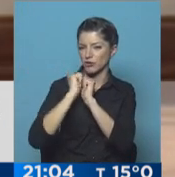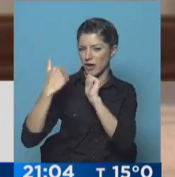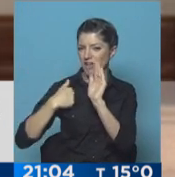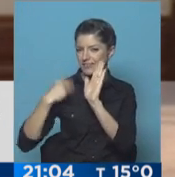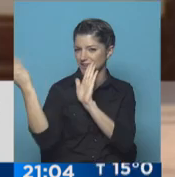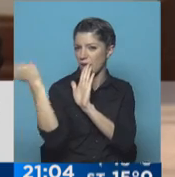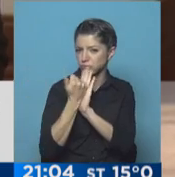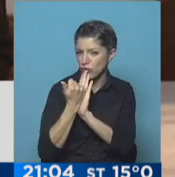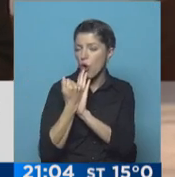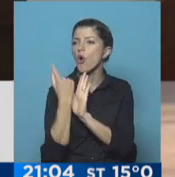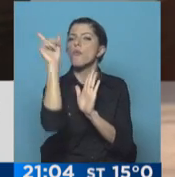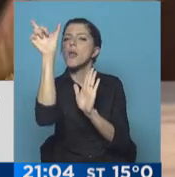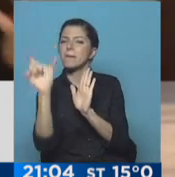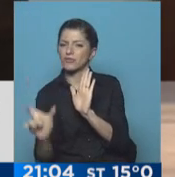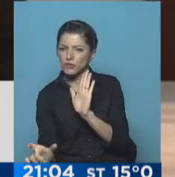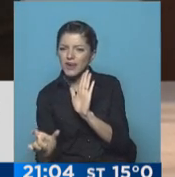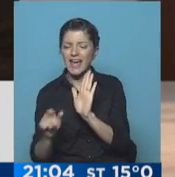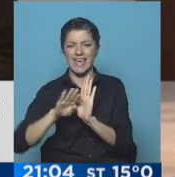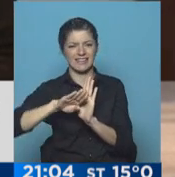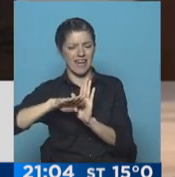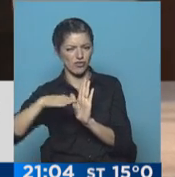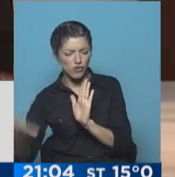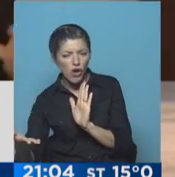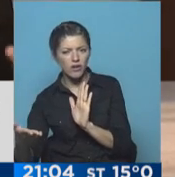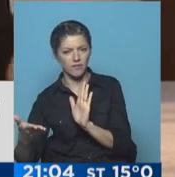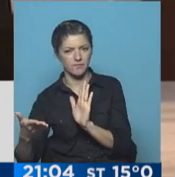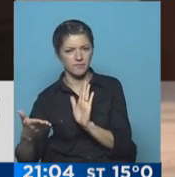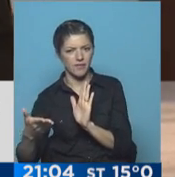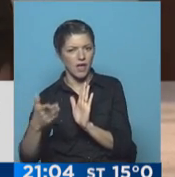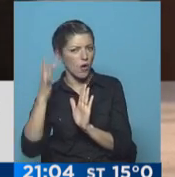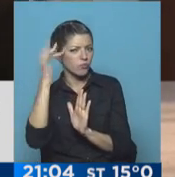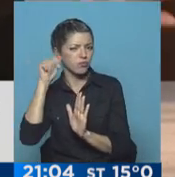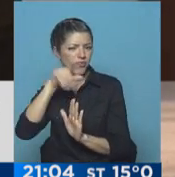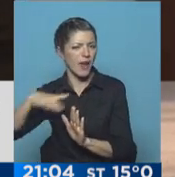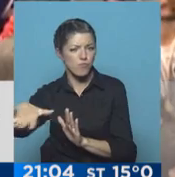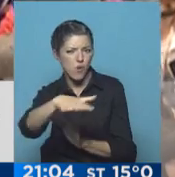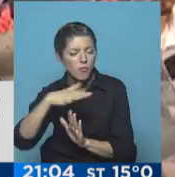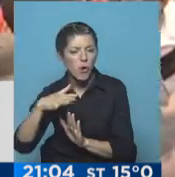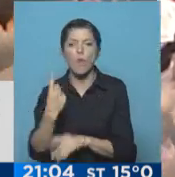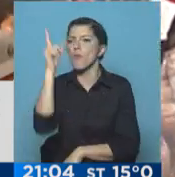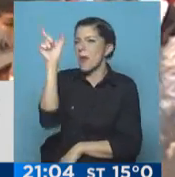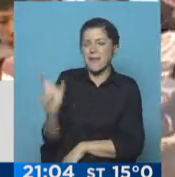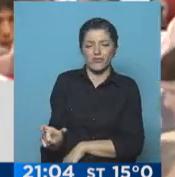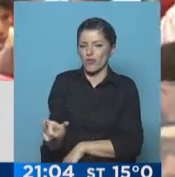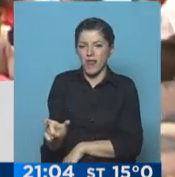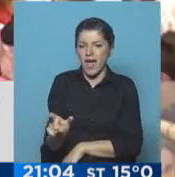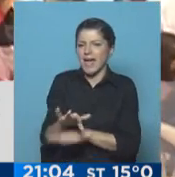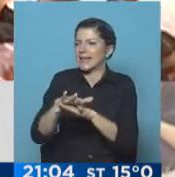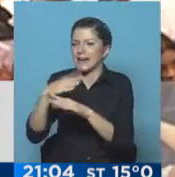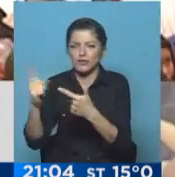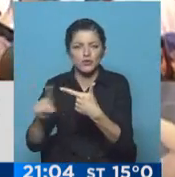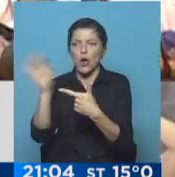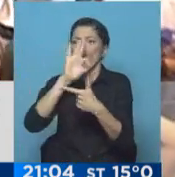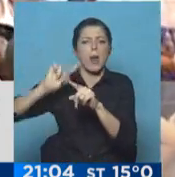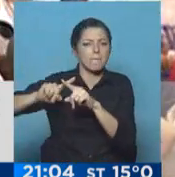persona que traicionó los ideales de un pueblo, como la persona que nos llevó adelante